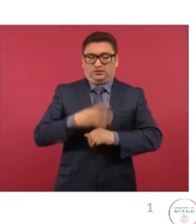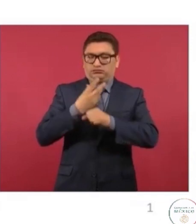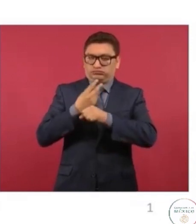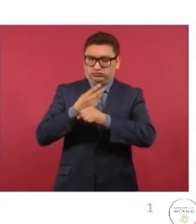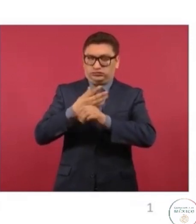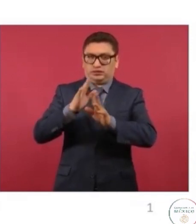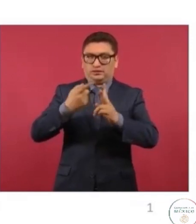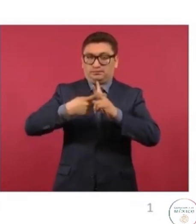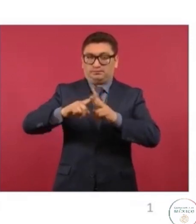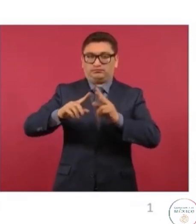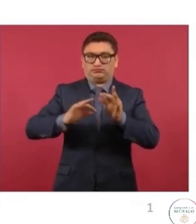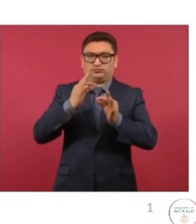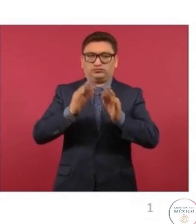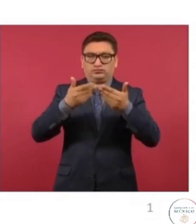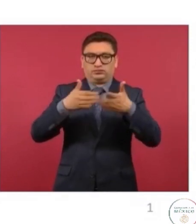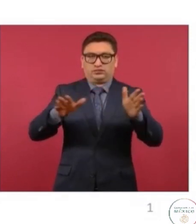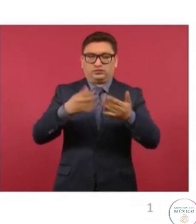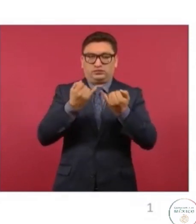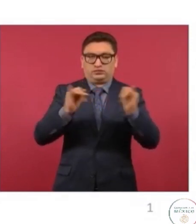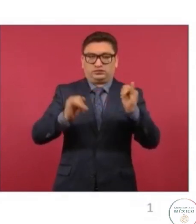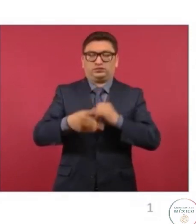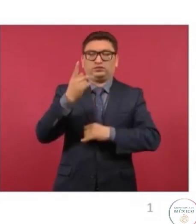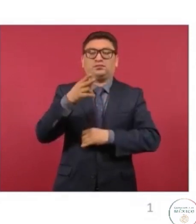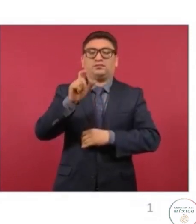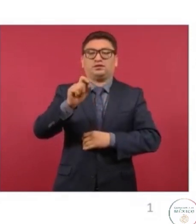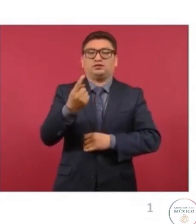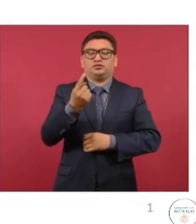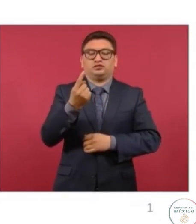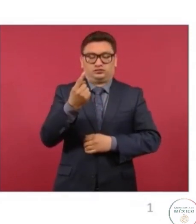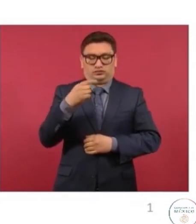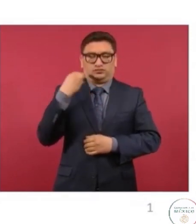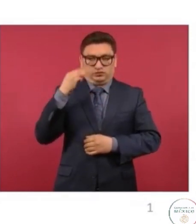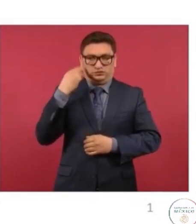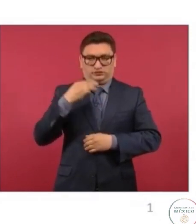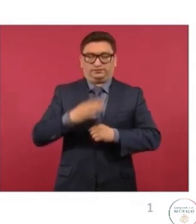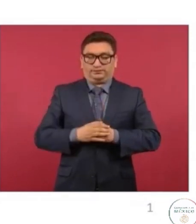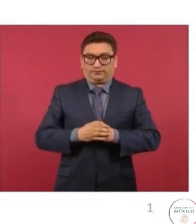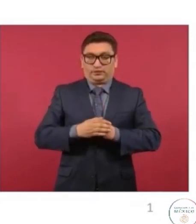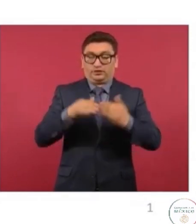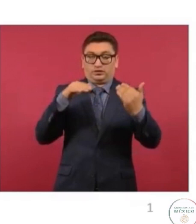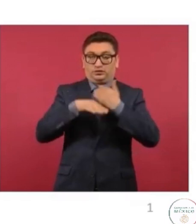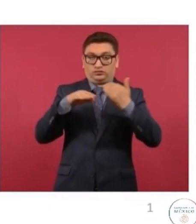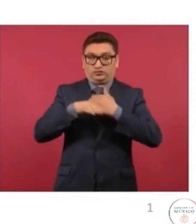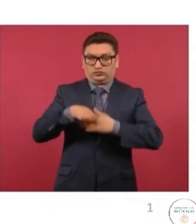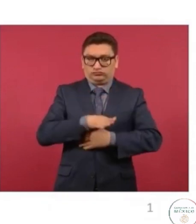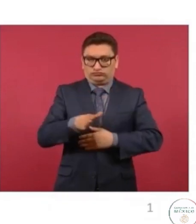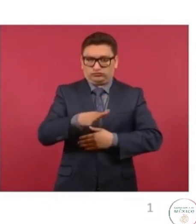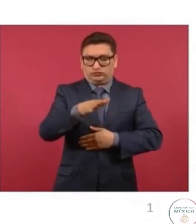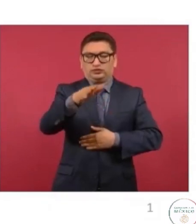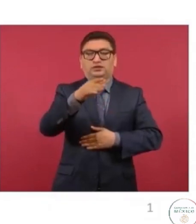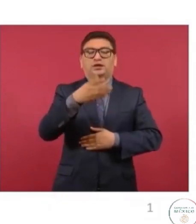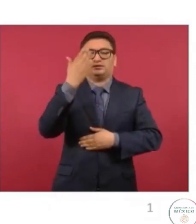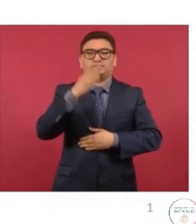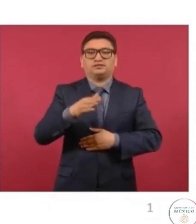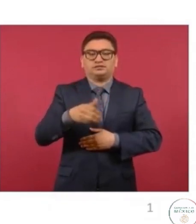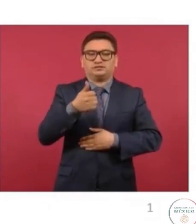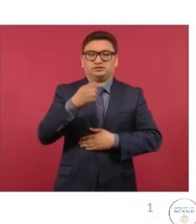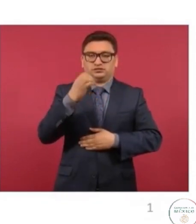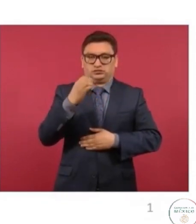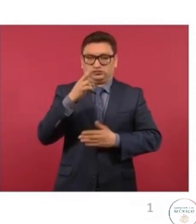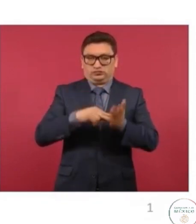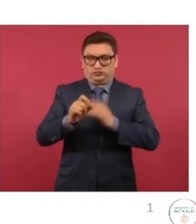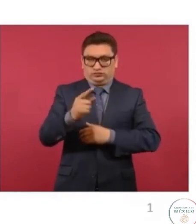operaciones también el día de su inauguración, el 21 de marzo. La autopista urbana Siervo de la Nación, el día 6 de octubre del